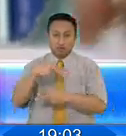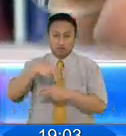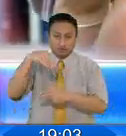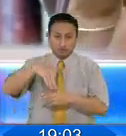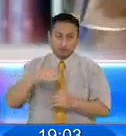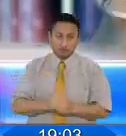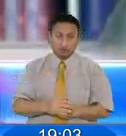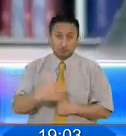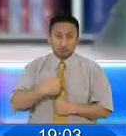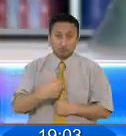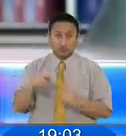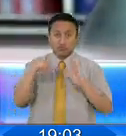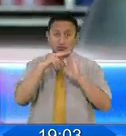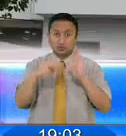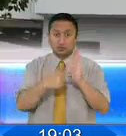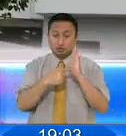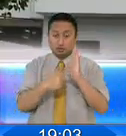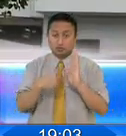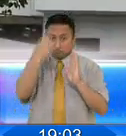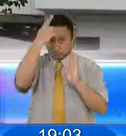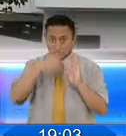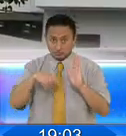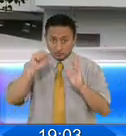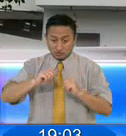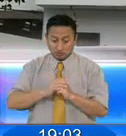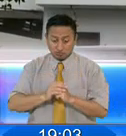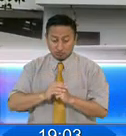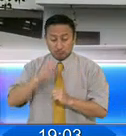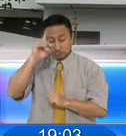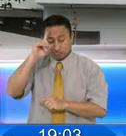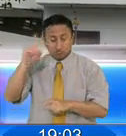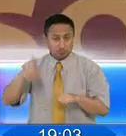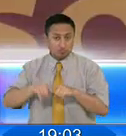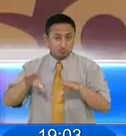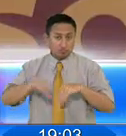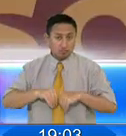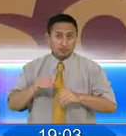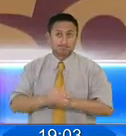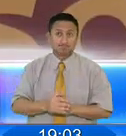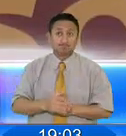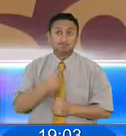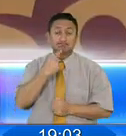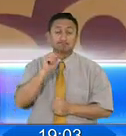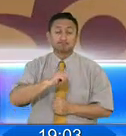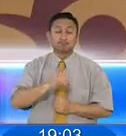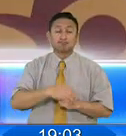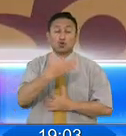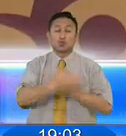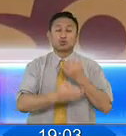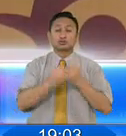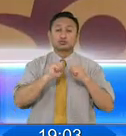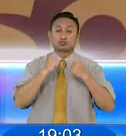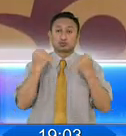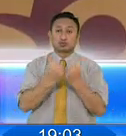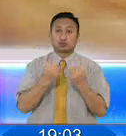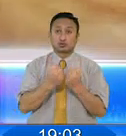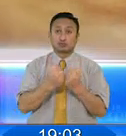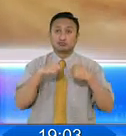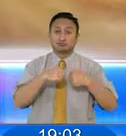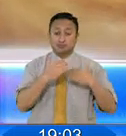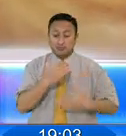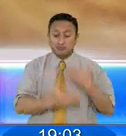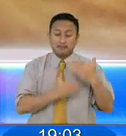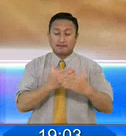cumplimiento a la resolución del Tribunal Contencioso Electoral, mediante la cual se ordenaba que Justicia Social continúe con el proceso